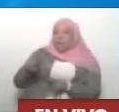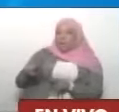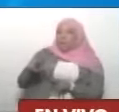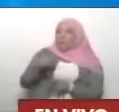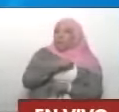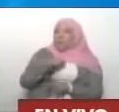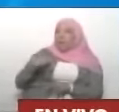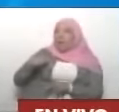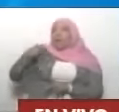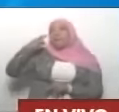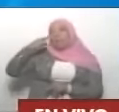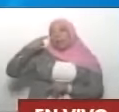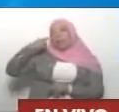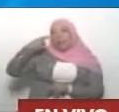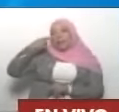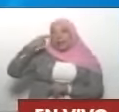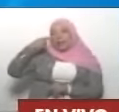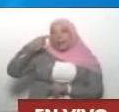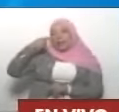mosca.